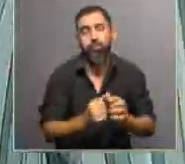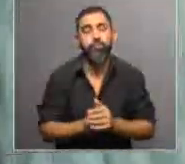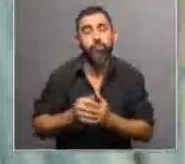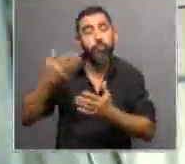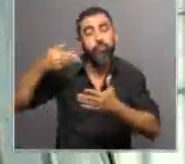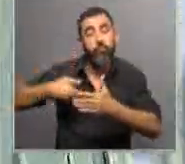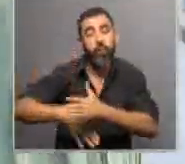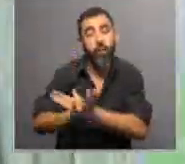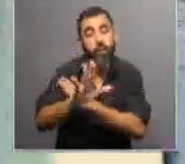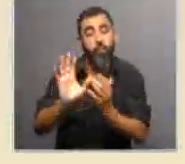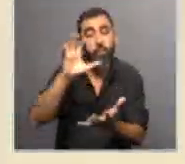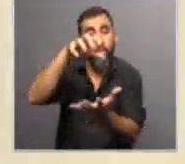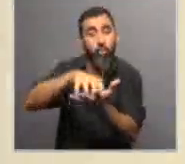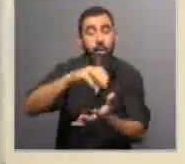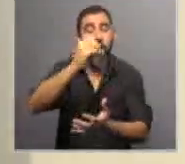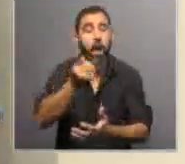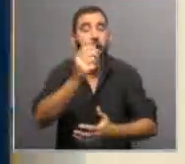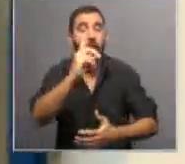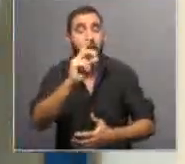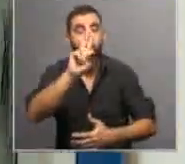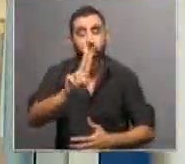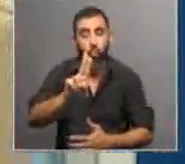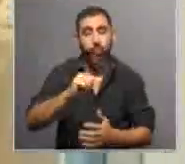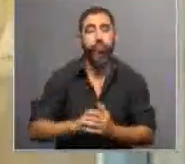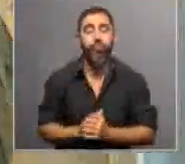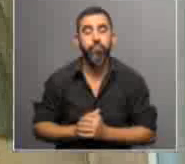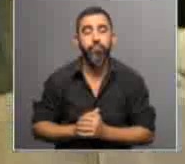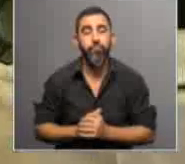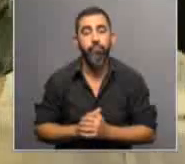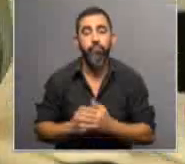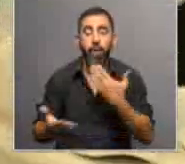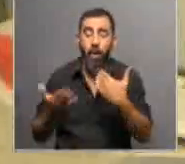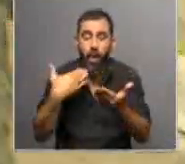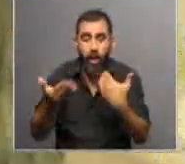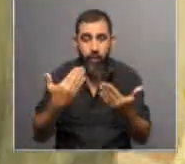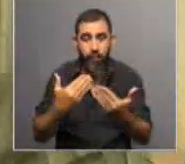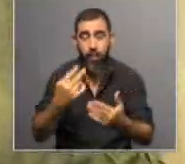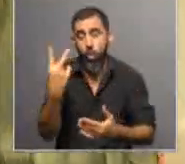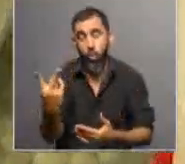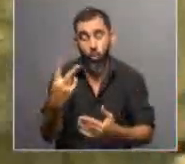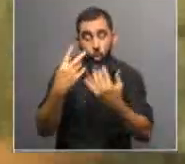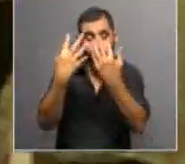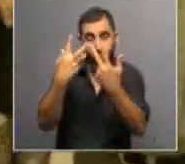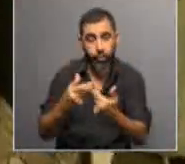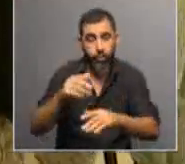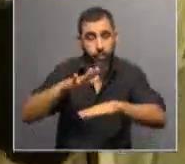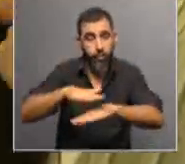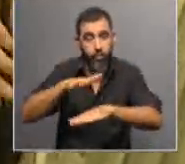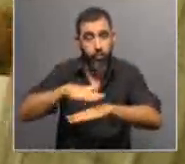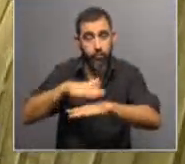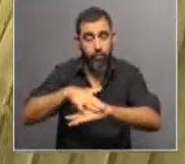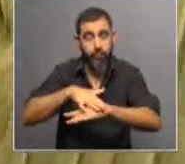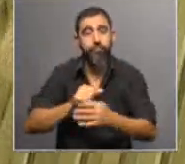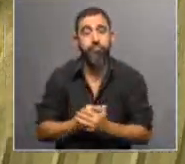Entramos entonces a la sede de ADU, la Asociación Down del Uruguay, para conversar con dos de las organizadoras de toda esta